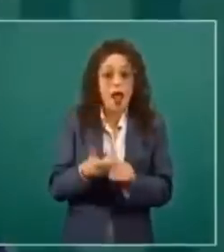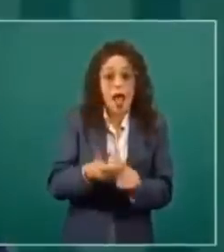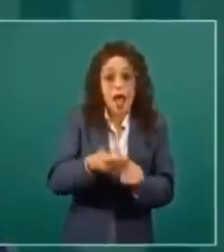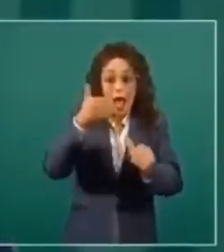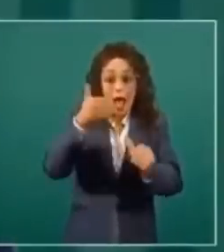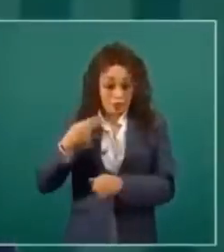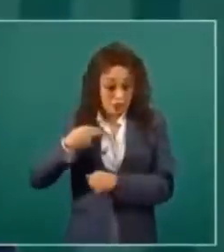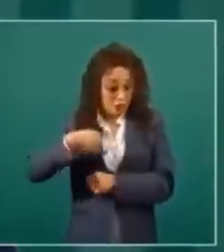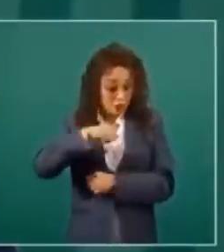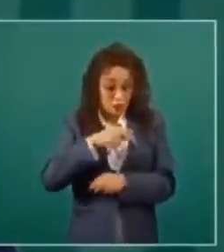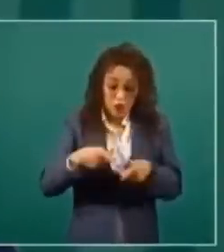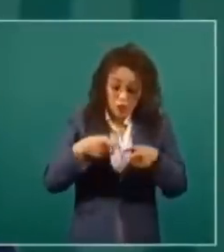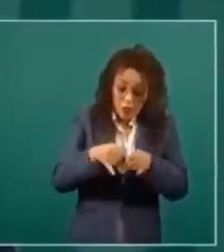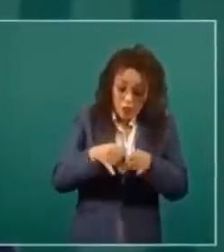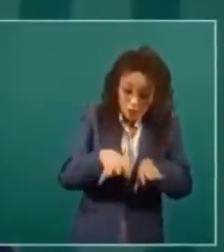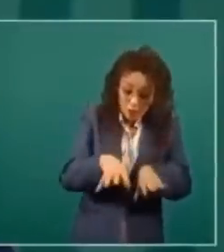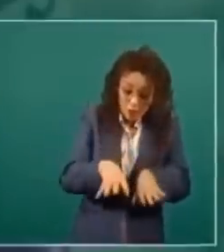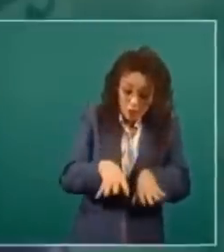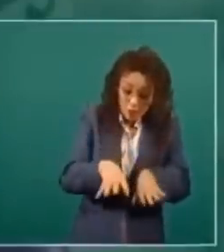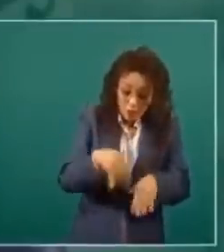la auditoría.